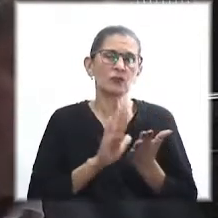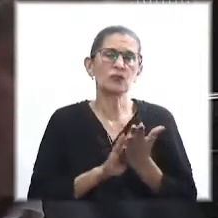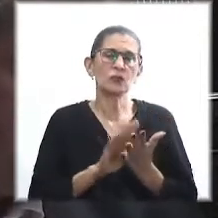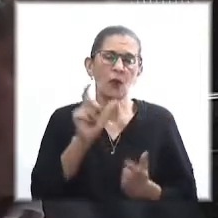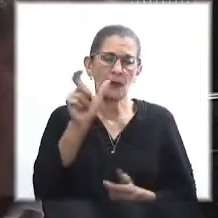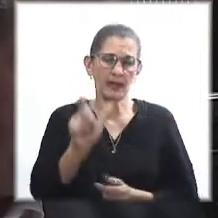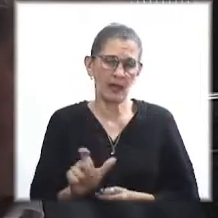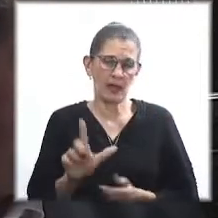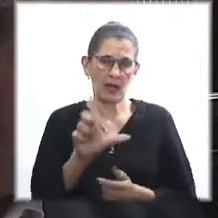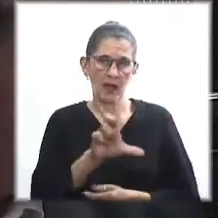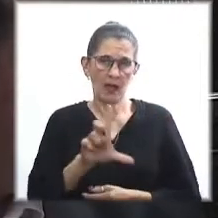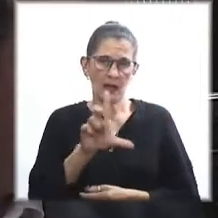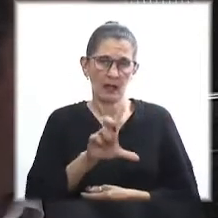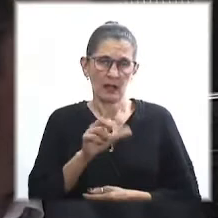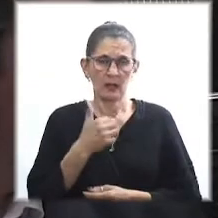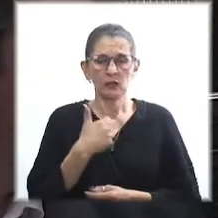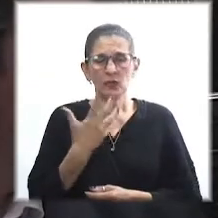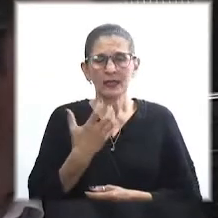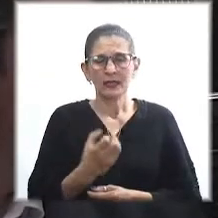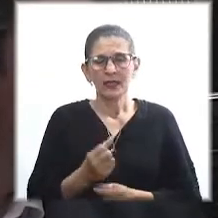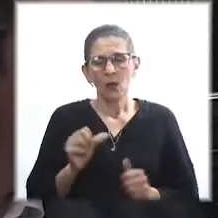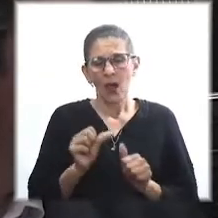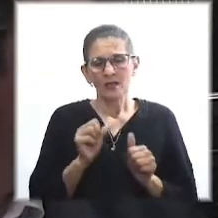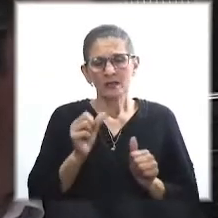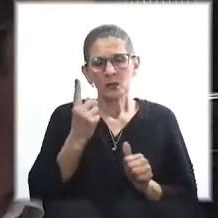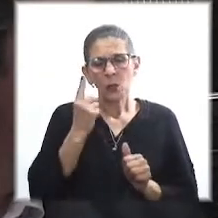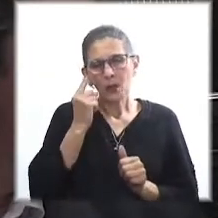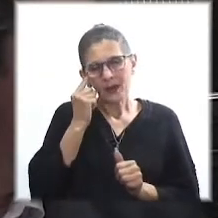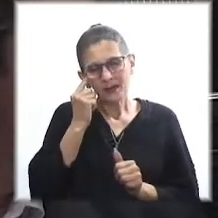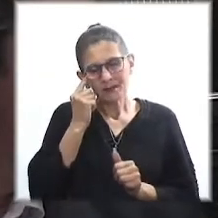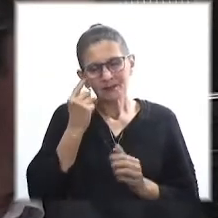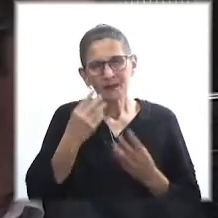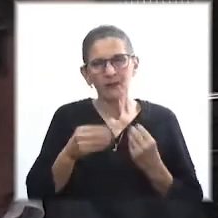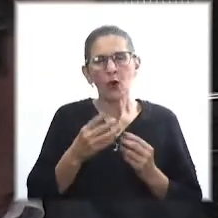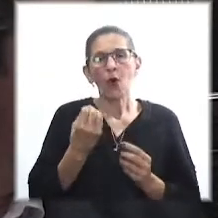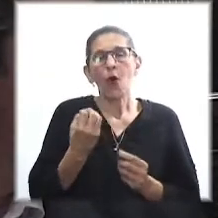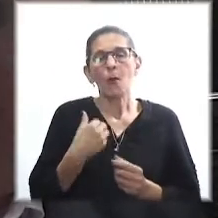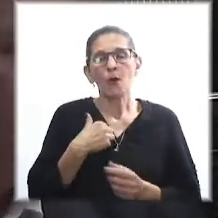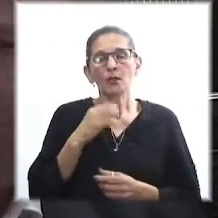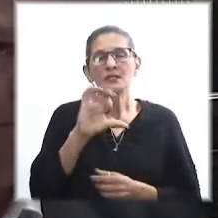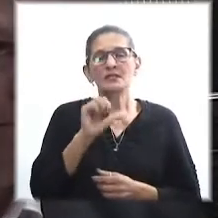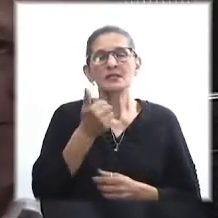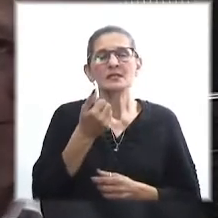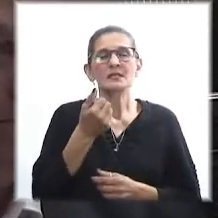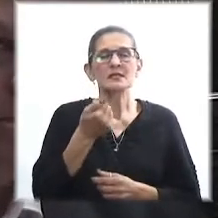doctor Larrañaga, quisiera hacer alguna reflexión. Como sanducero,